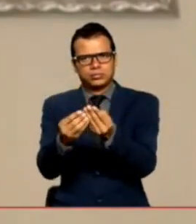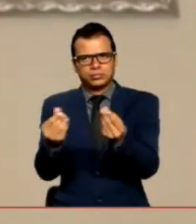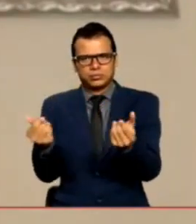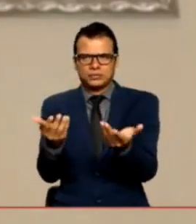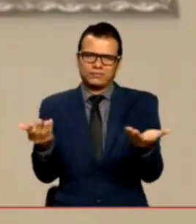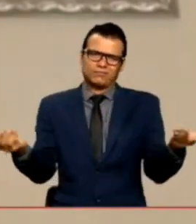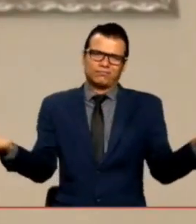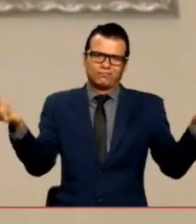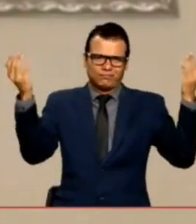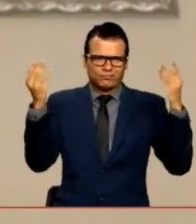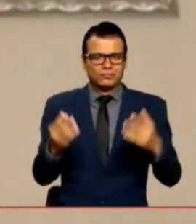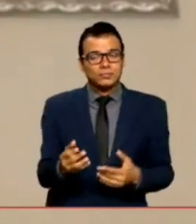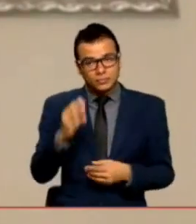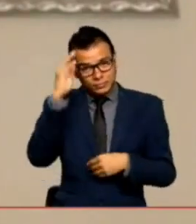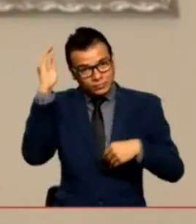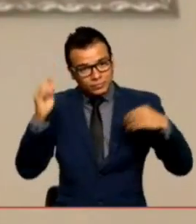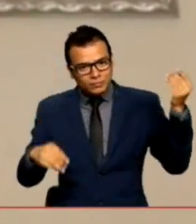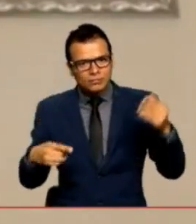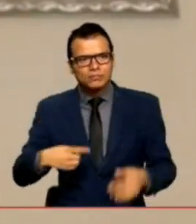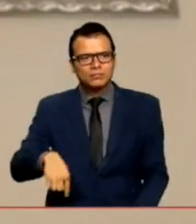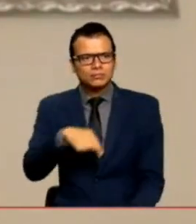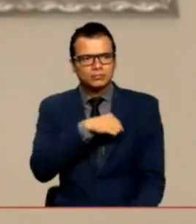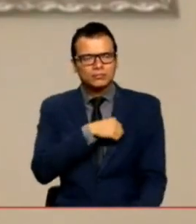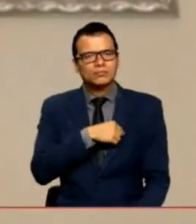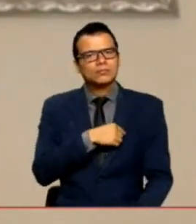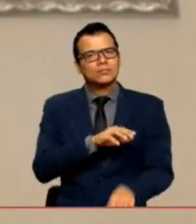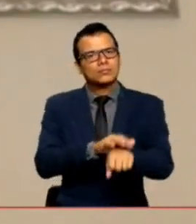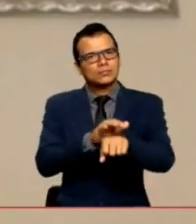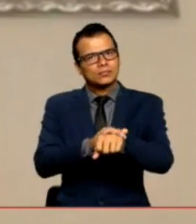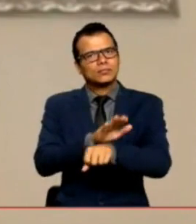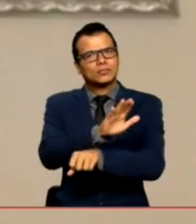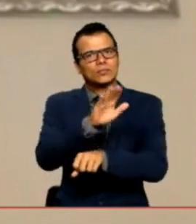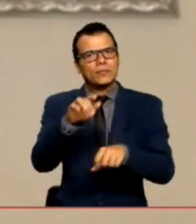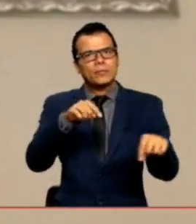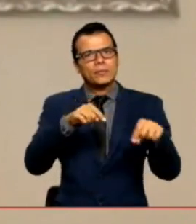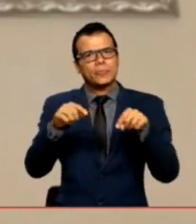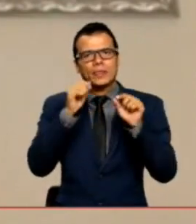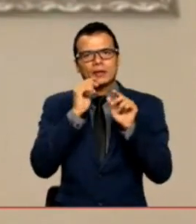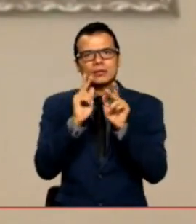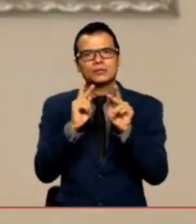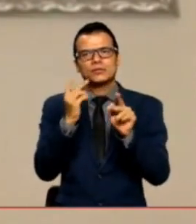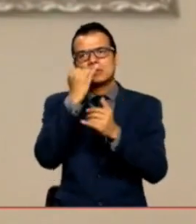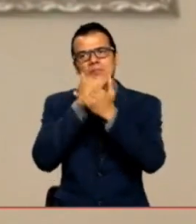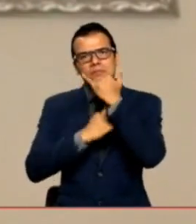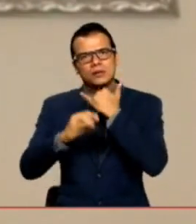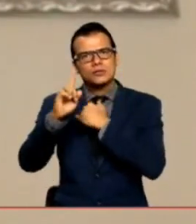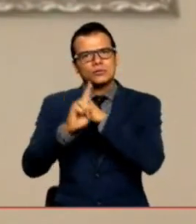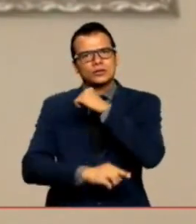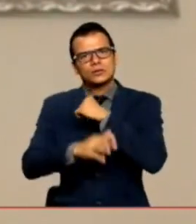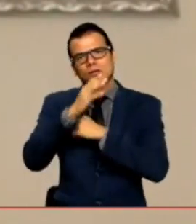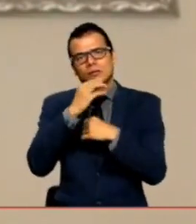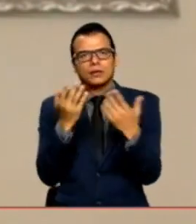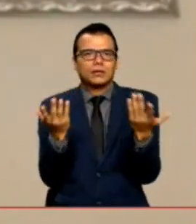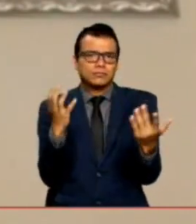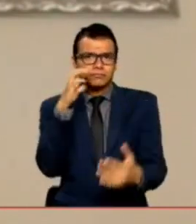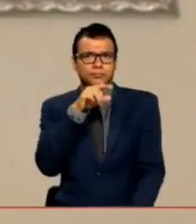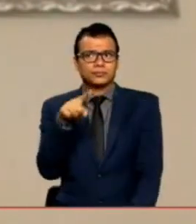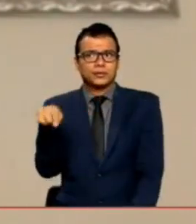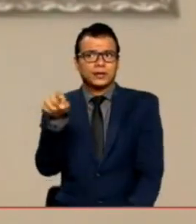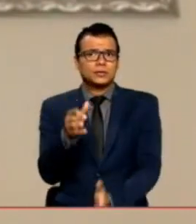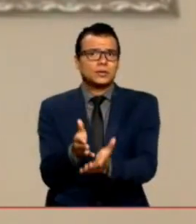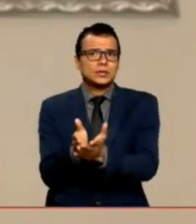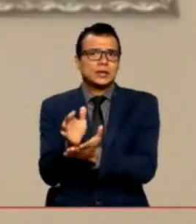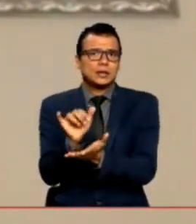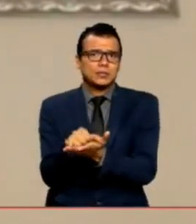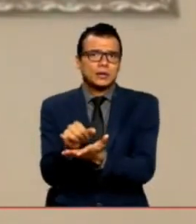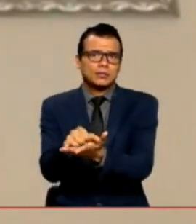a las autoridades para que acaben con la impunidad que alienta a los delincuentes a seguir generando